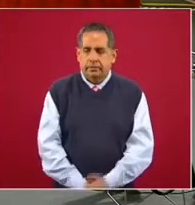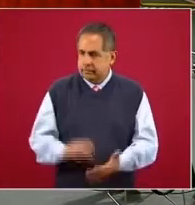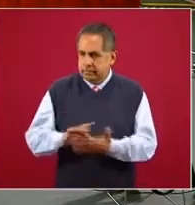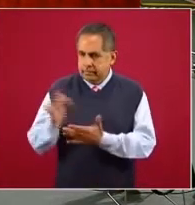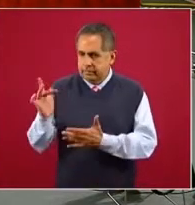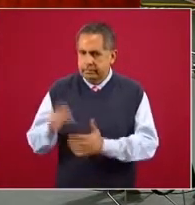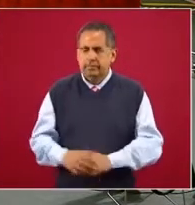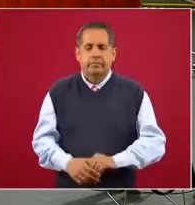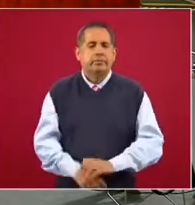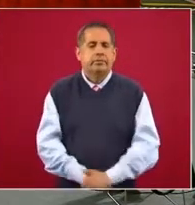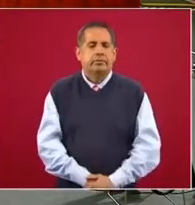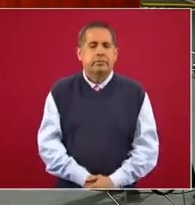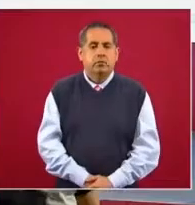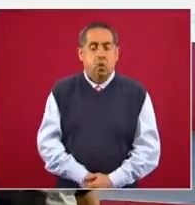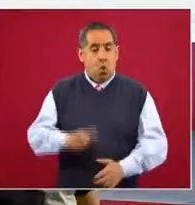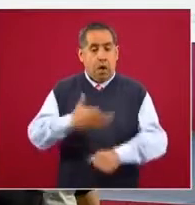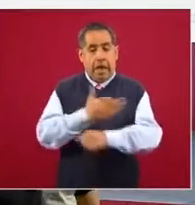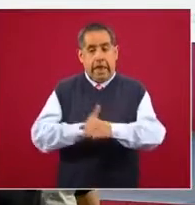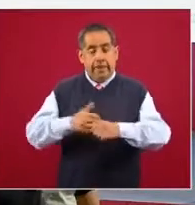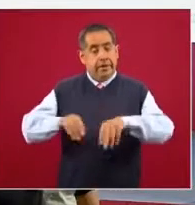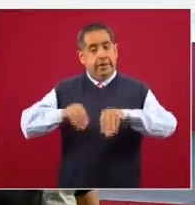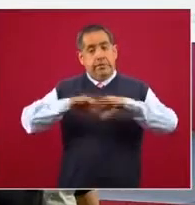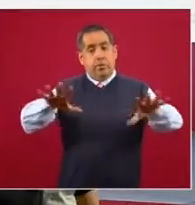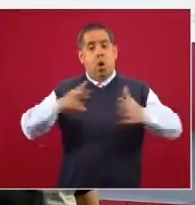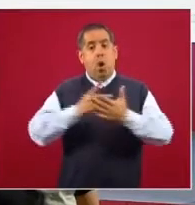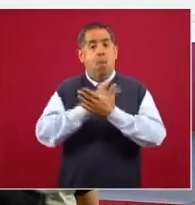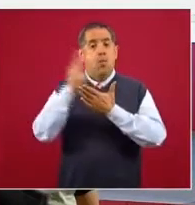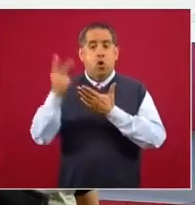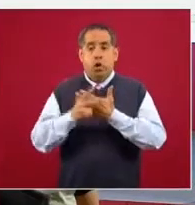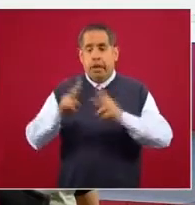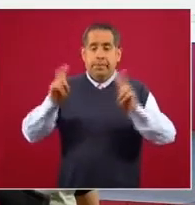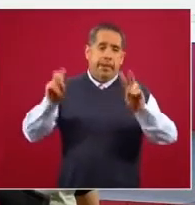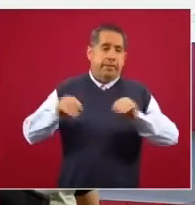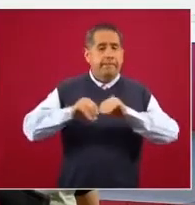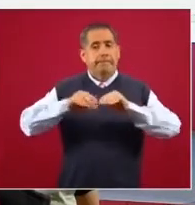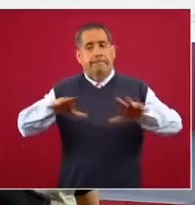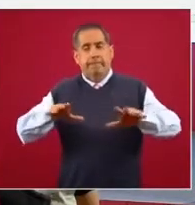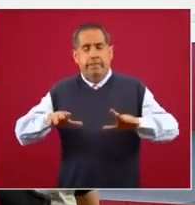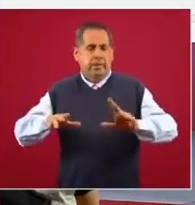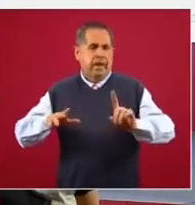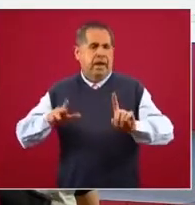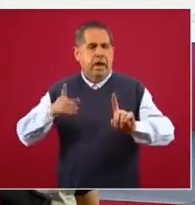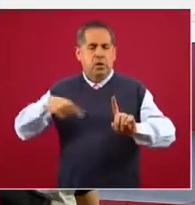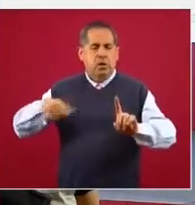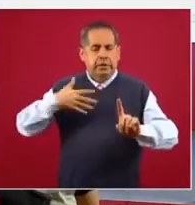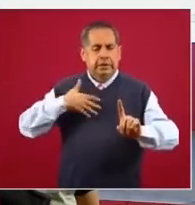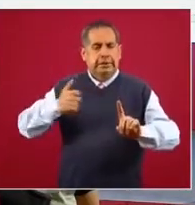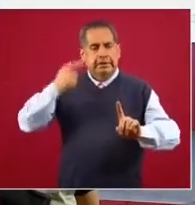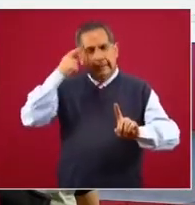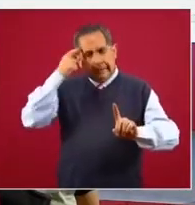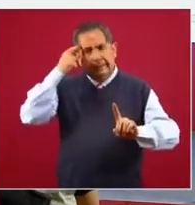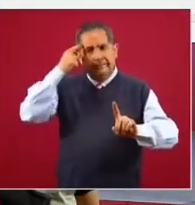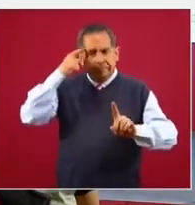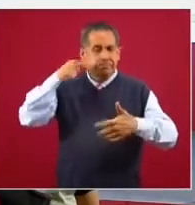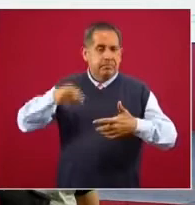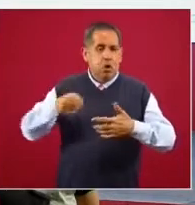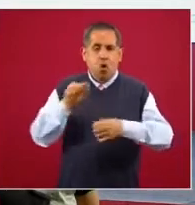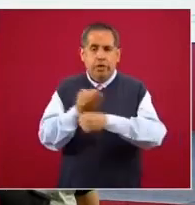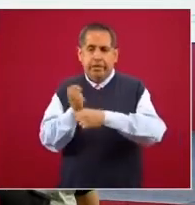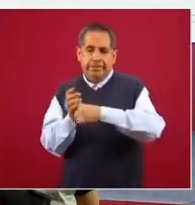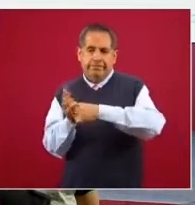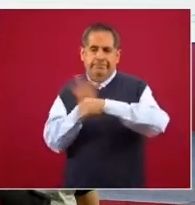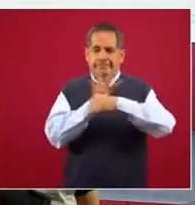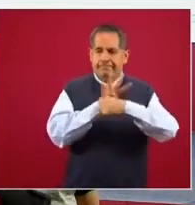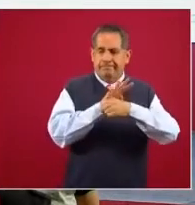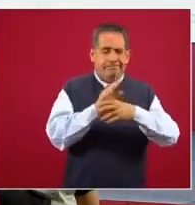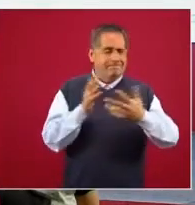Gracias. Esta tarde queremos presentar este programa porque desde luego entendemos que debido a esta contingencia,